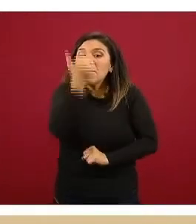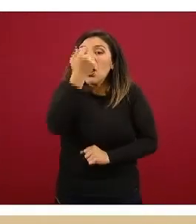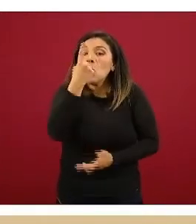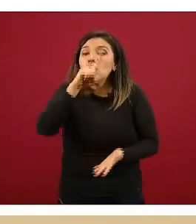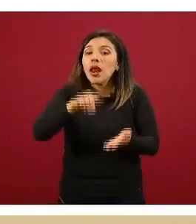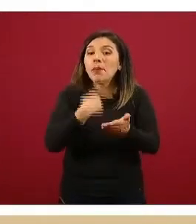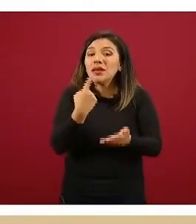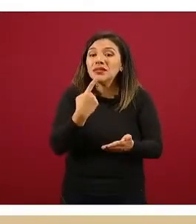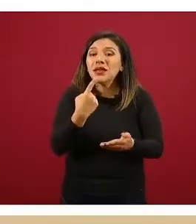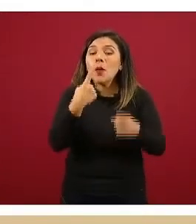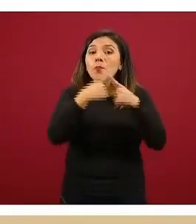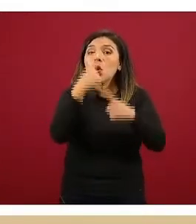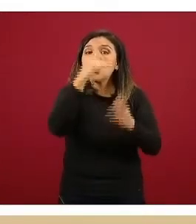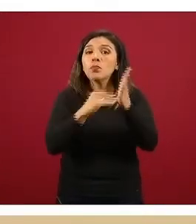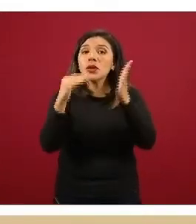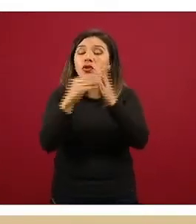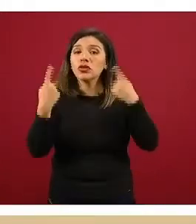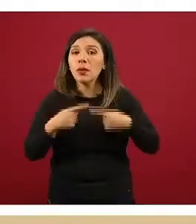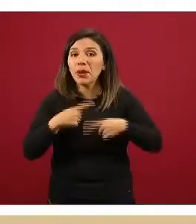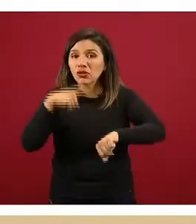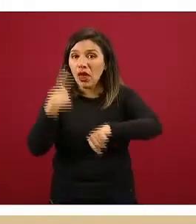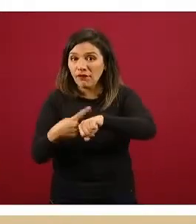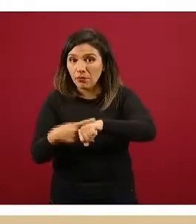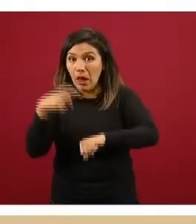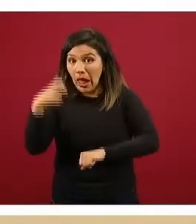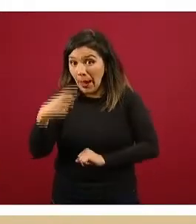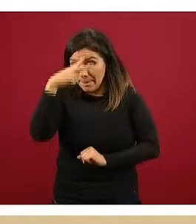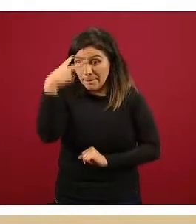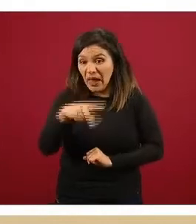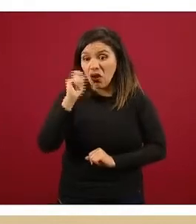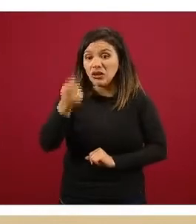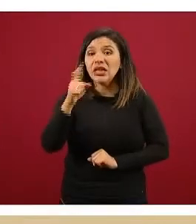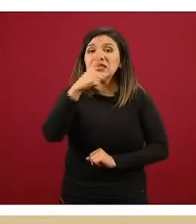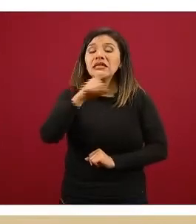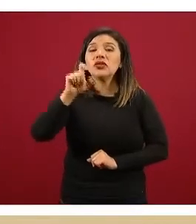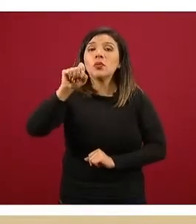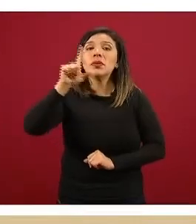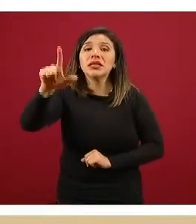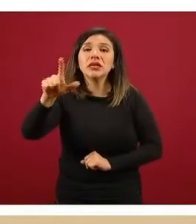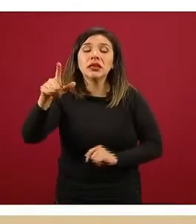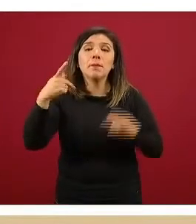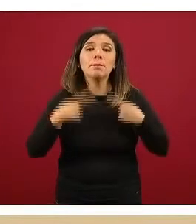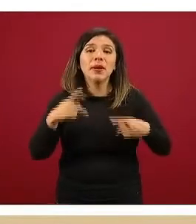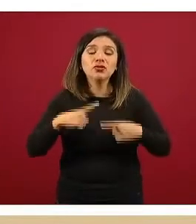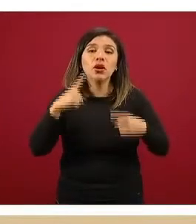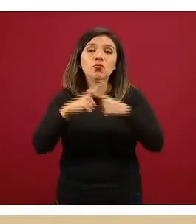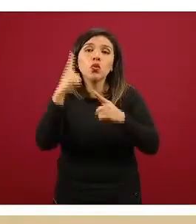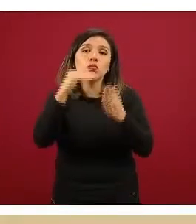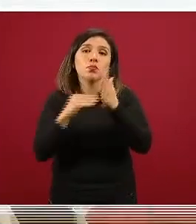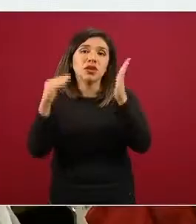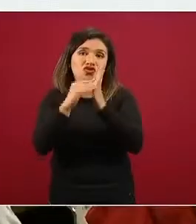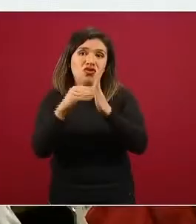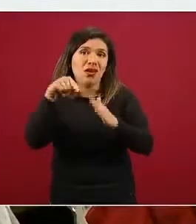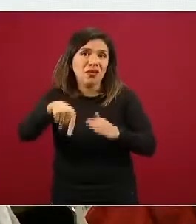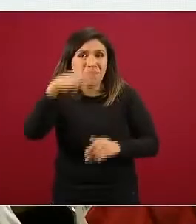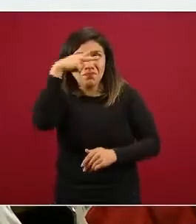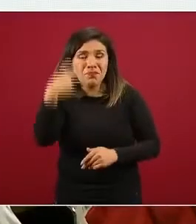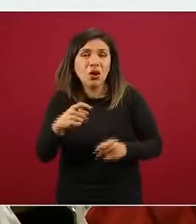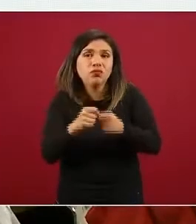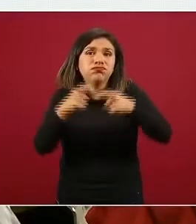por millón de habitante. En México esos son 127 casos, porque gruesamente la población de México es